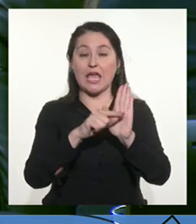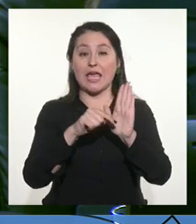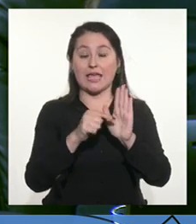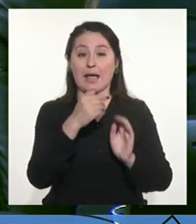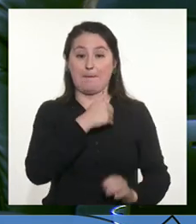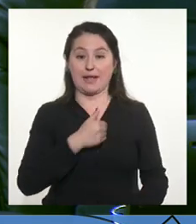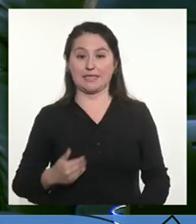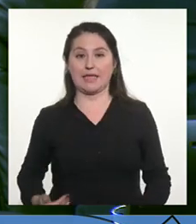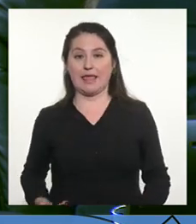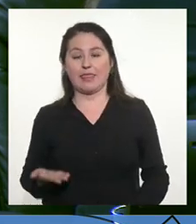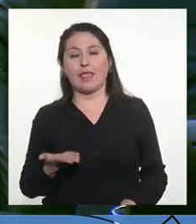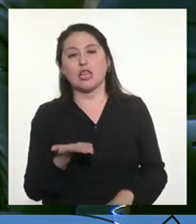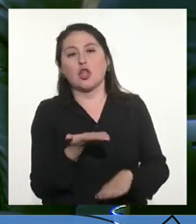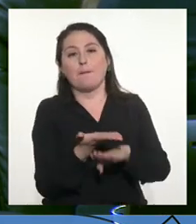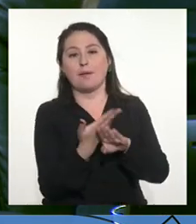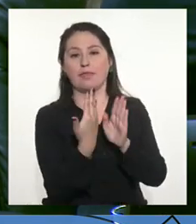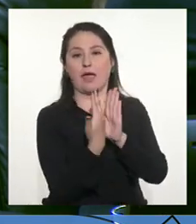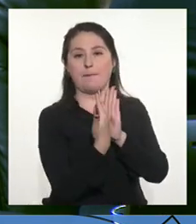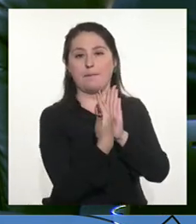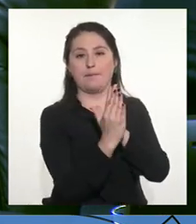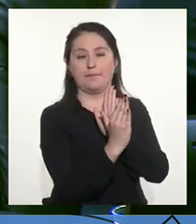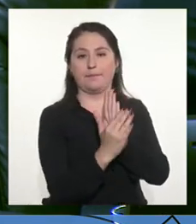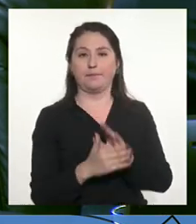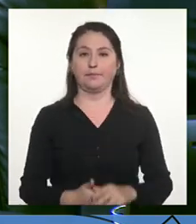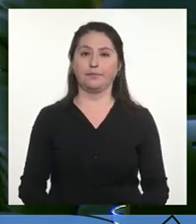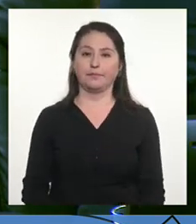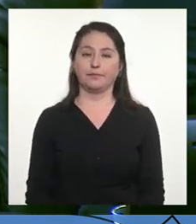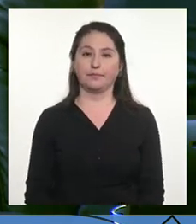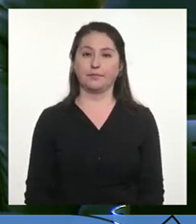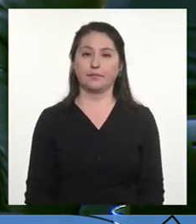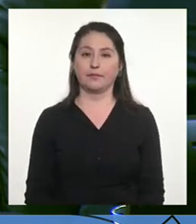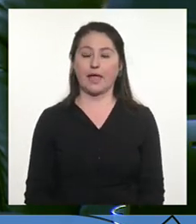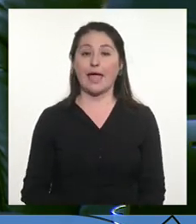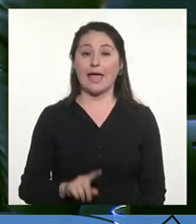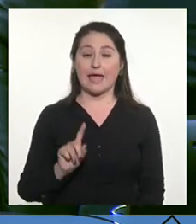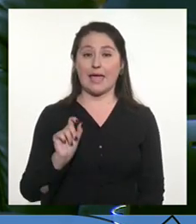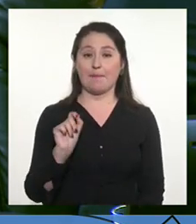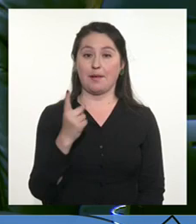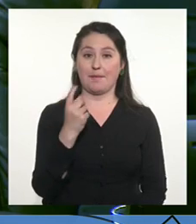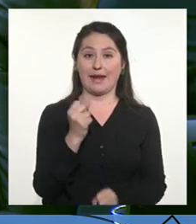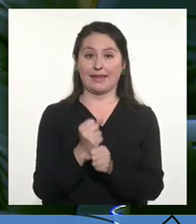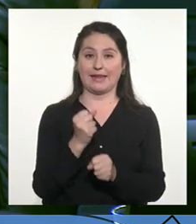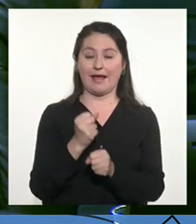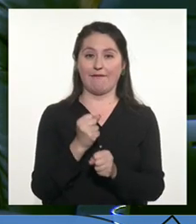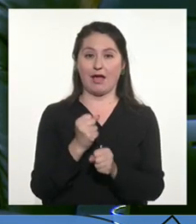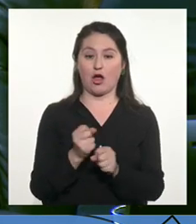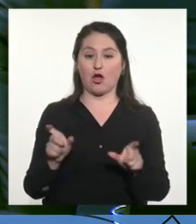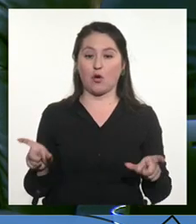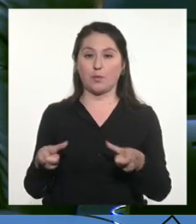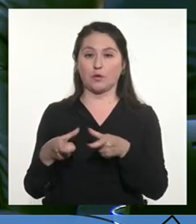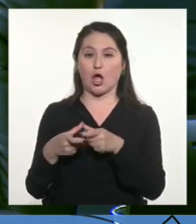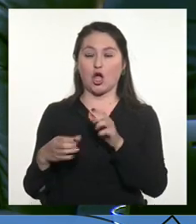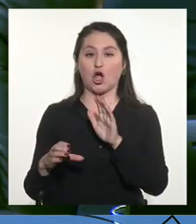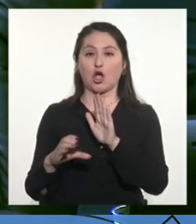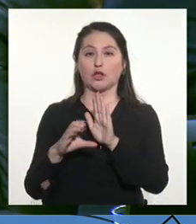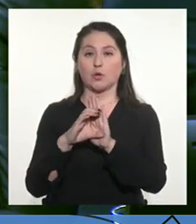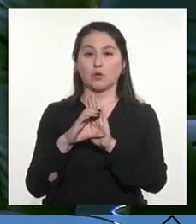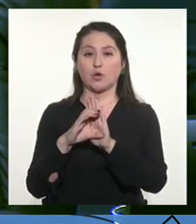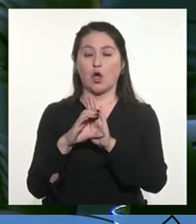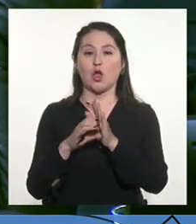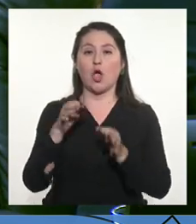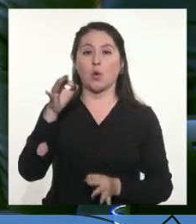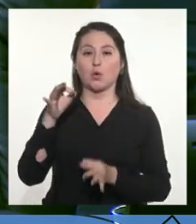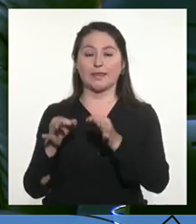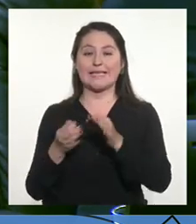nos propone en su articulado y el primer trabajo que ya la comisión de constitución legislación y justicia le ha